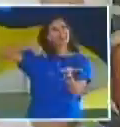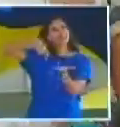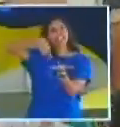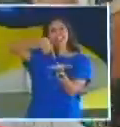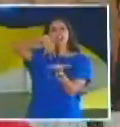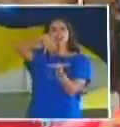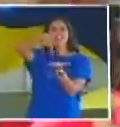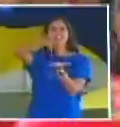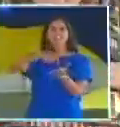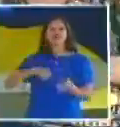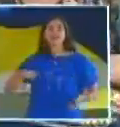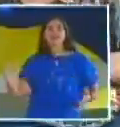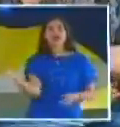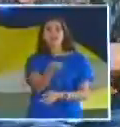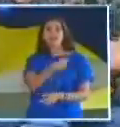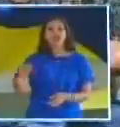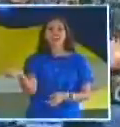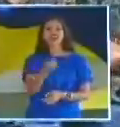voy a proceder